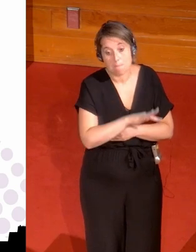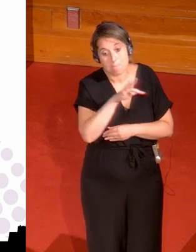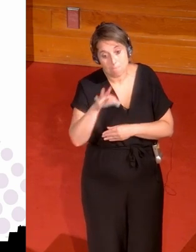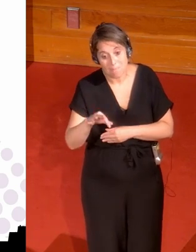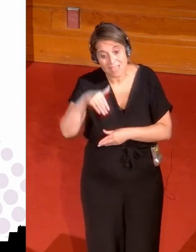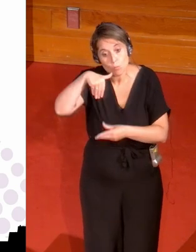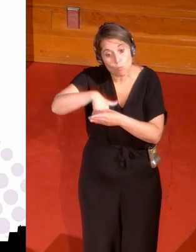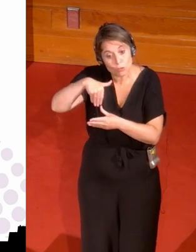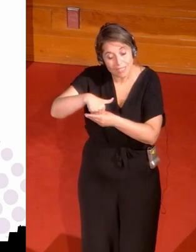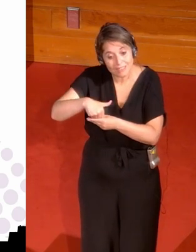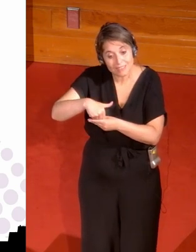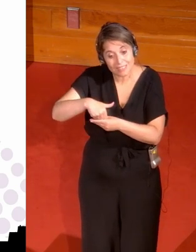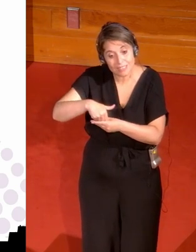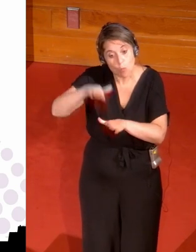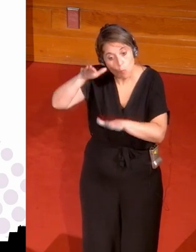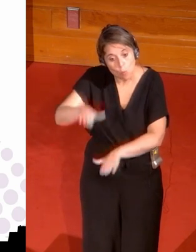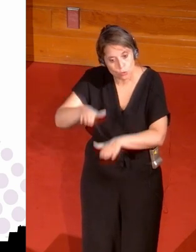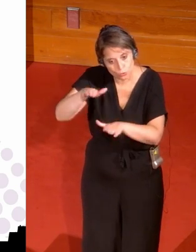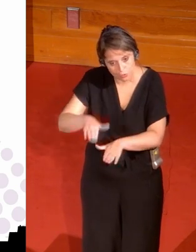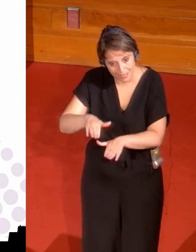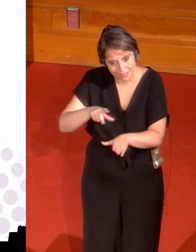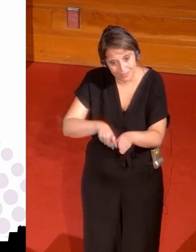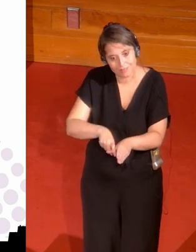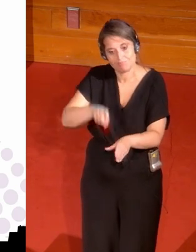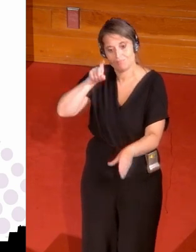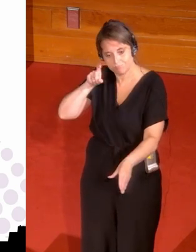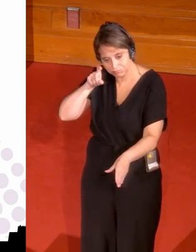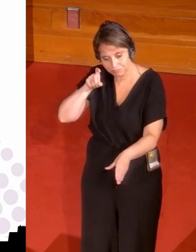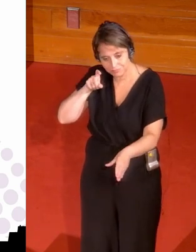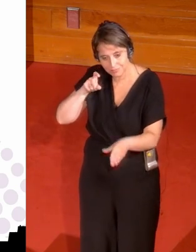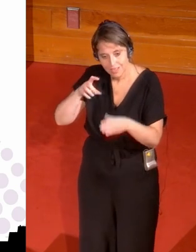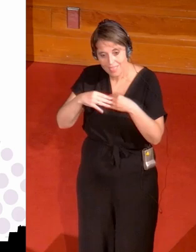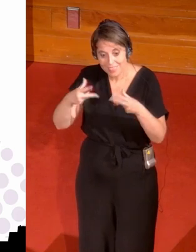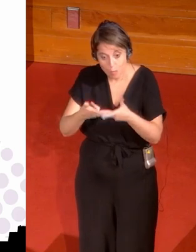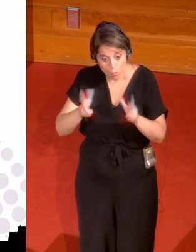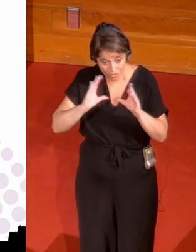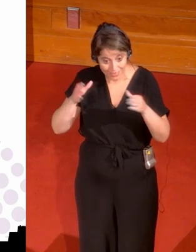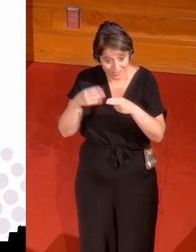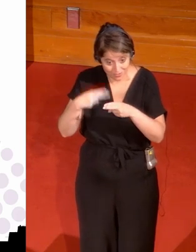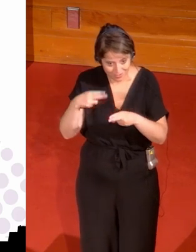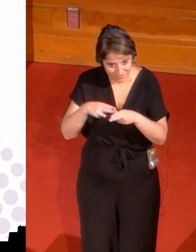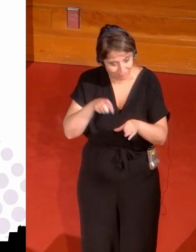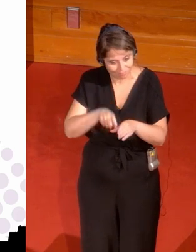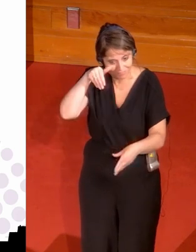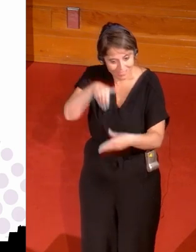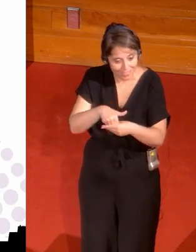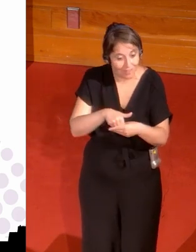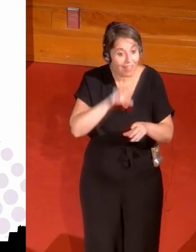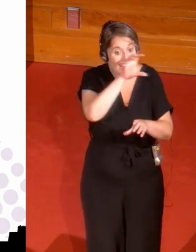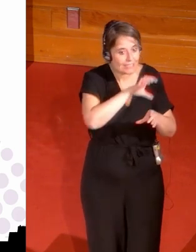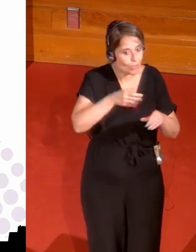votantes musulmanes desertar del partido demócrata y En aquellos estados importantes que pueden decantar la